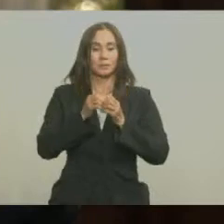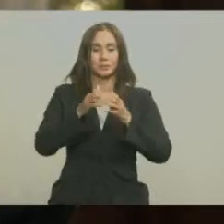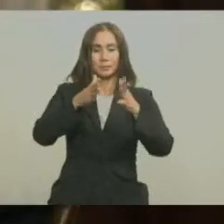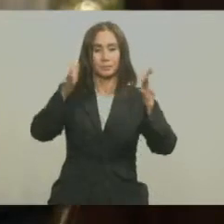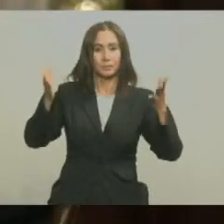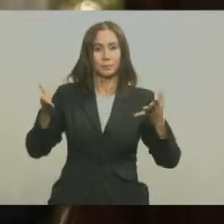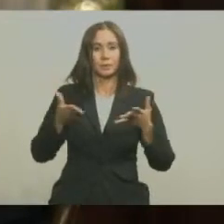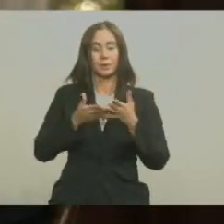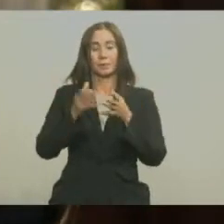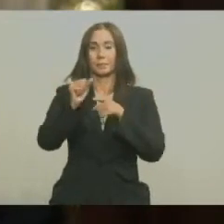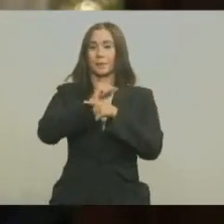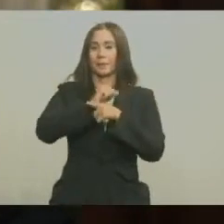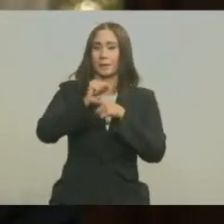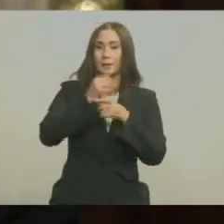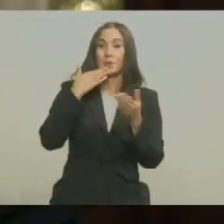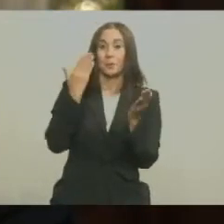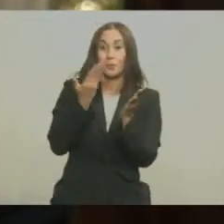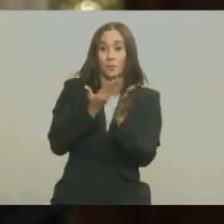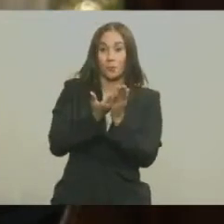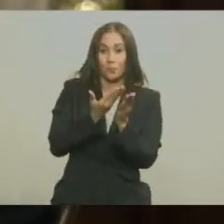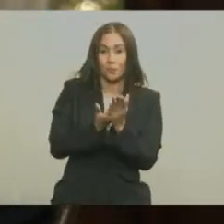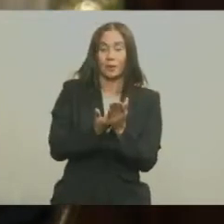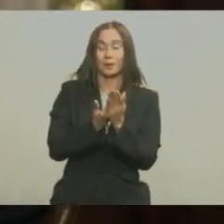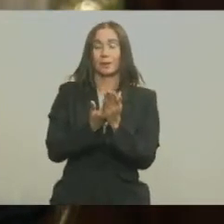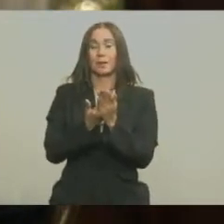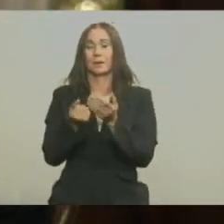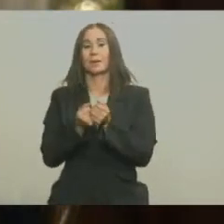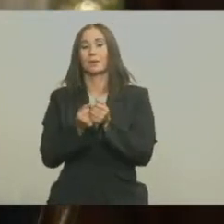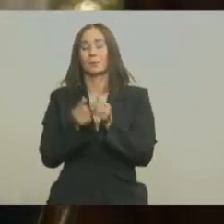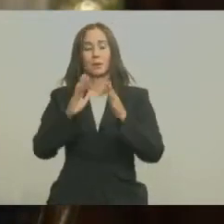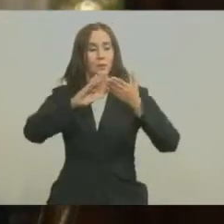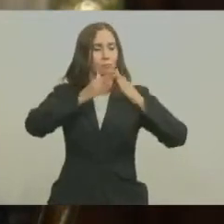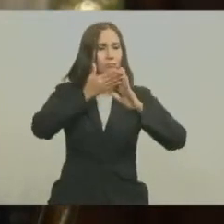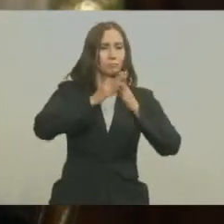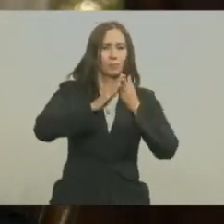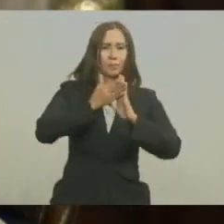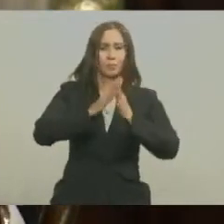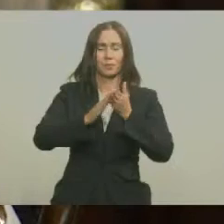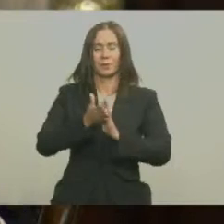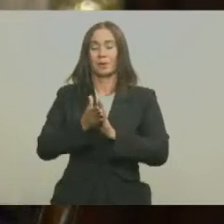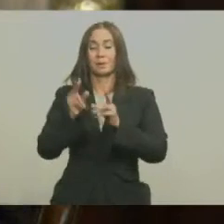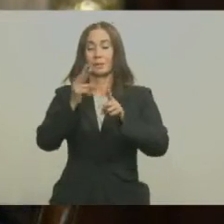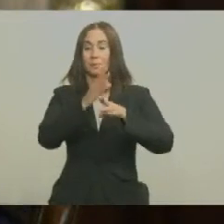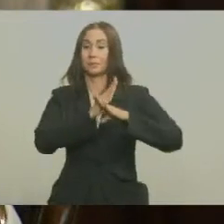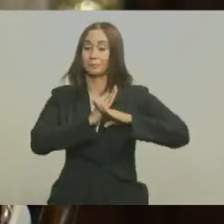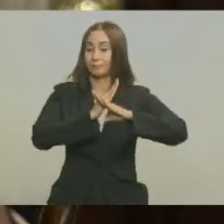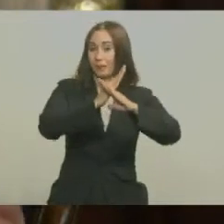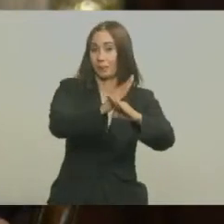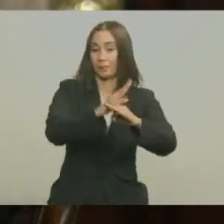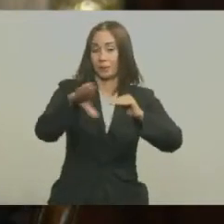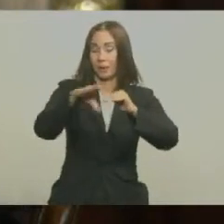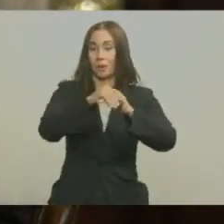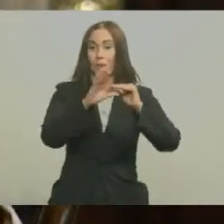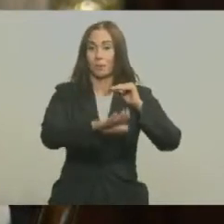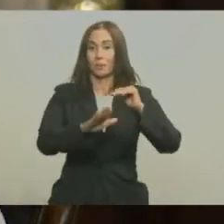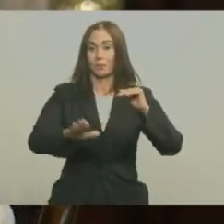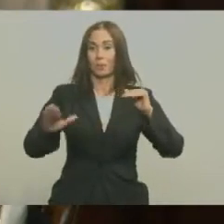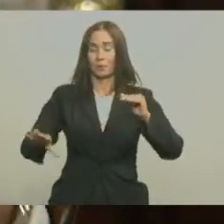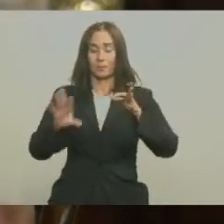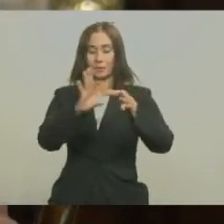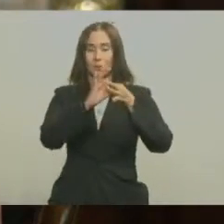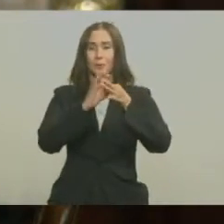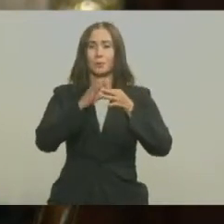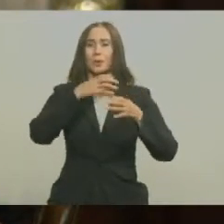ampliar las buenas prácticas, la veeduría social y comunitaria para la prevención del matrimonio infantil, las